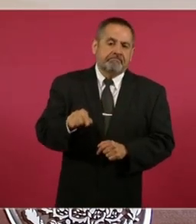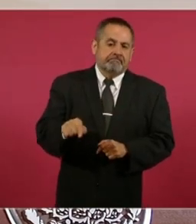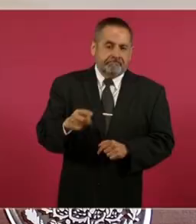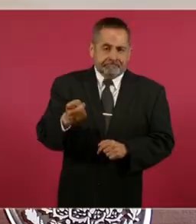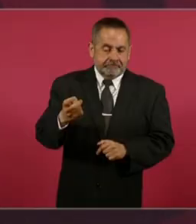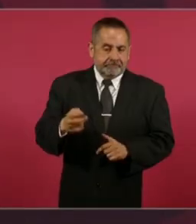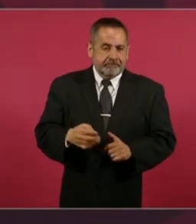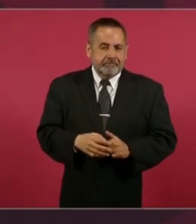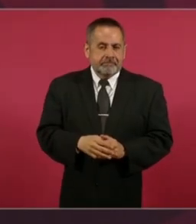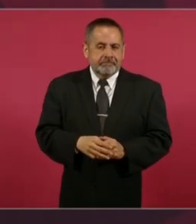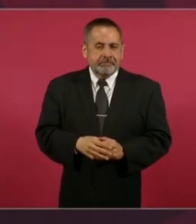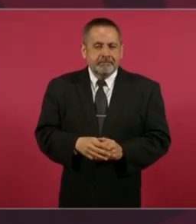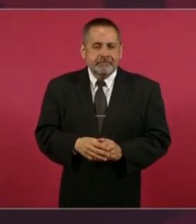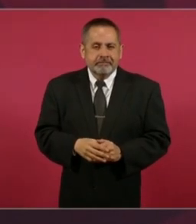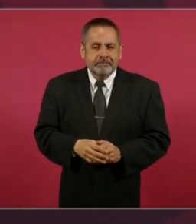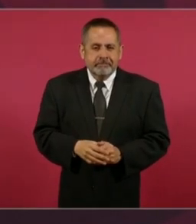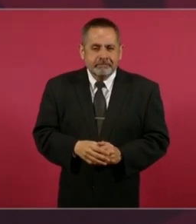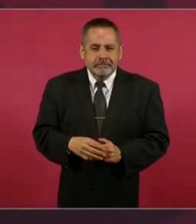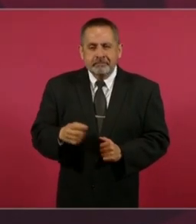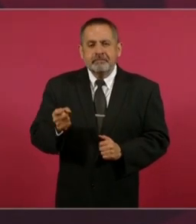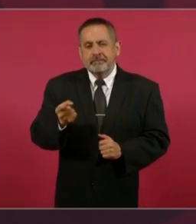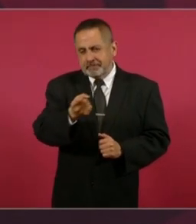eso algunos